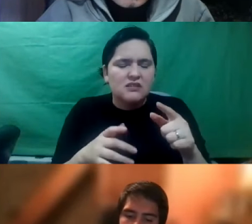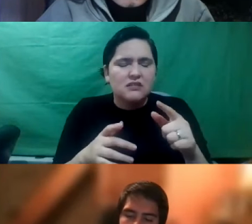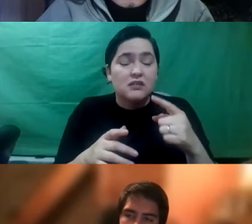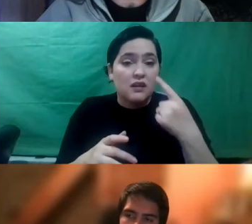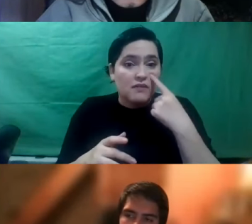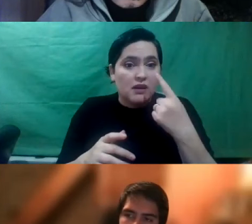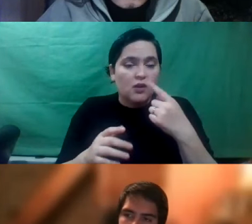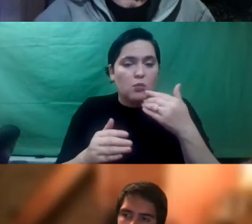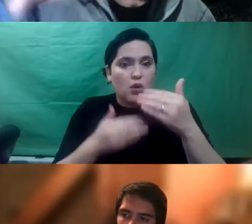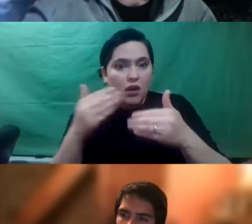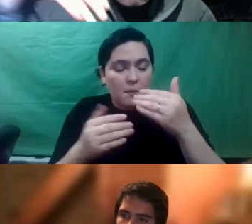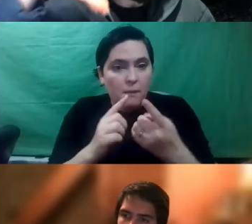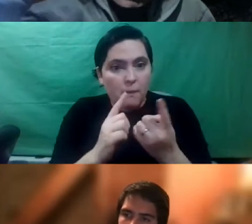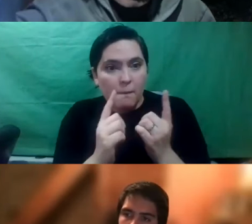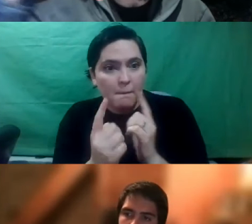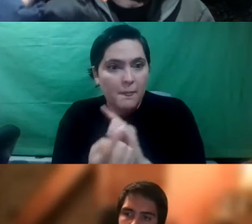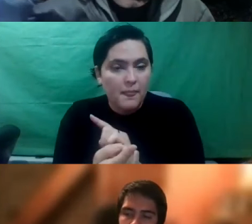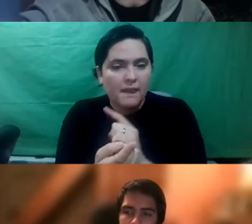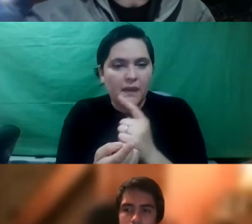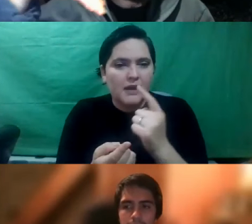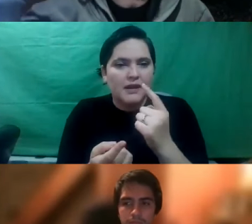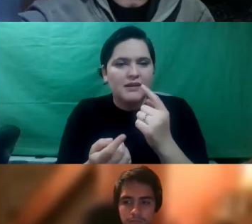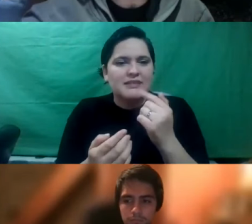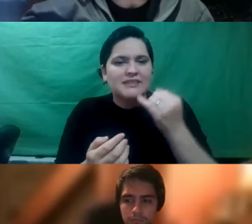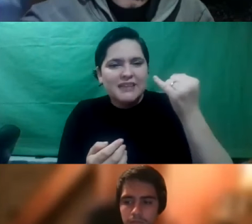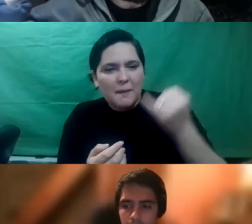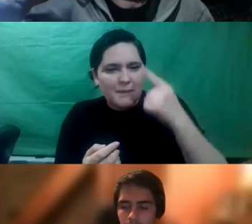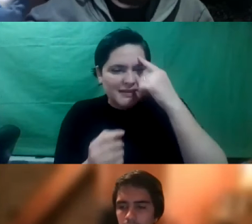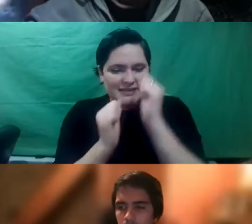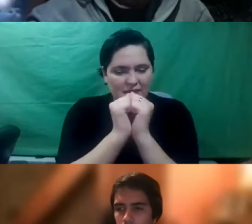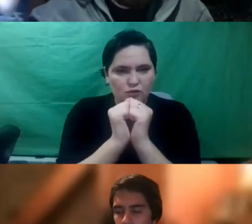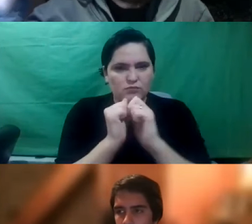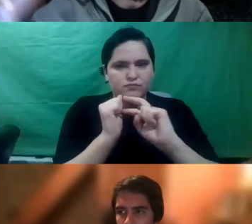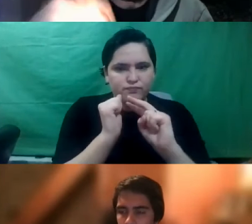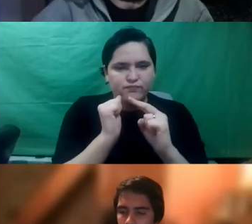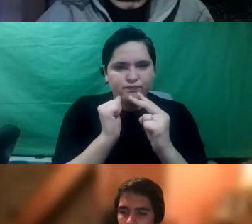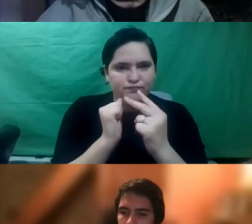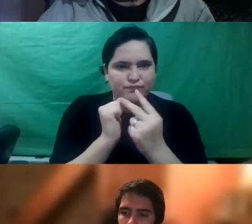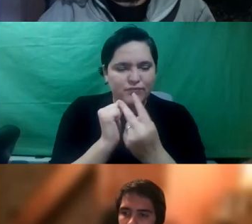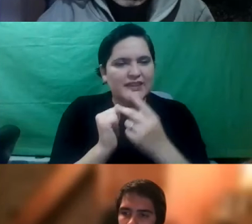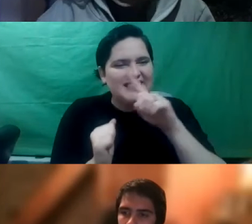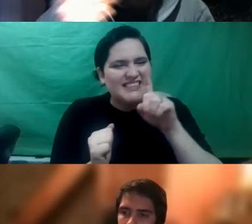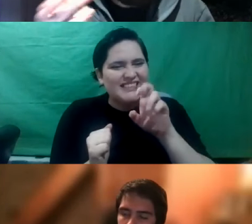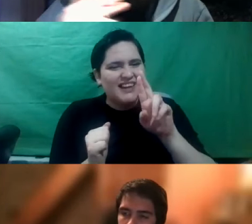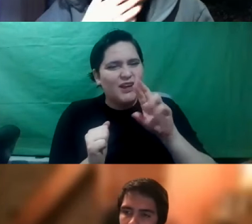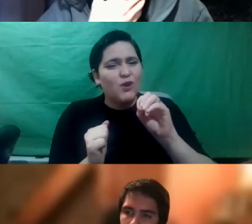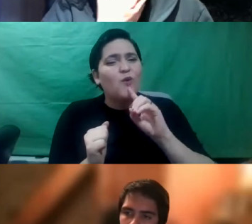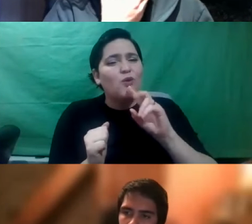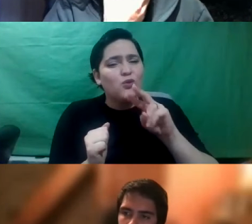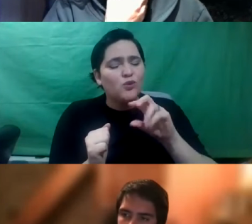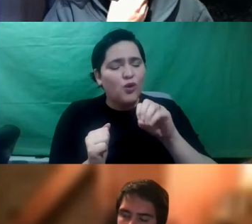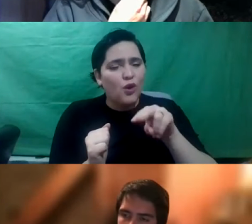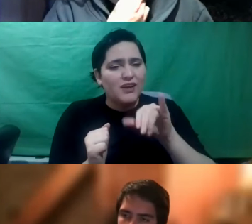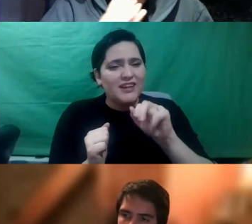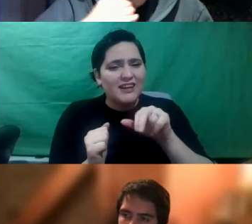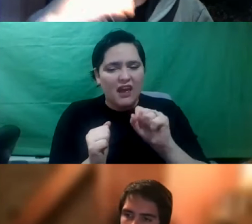dinámicamente se está modulando la actividad de serotonina en el cerebro, que es una modificación de